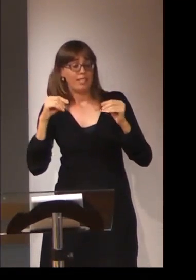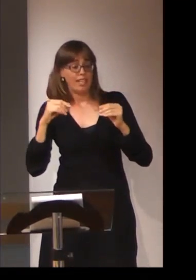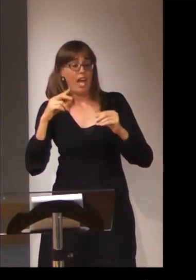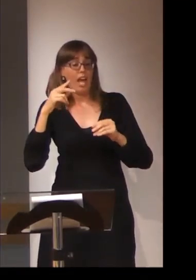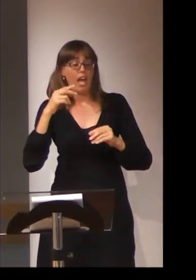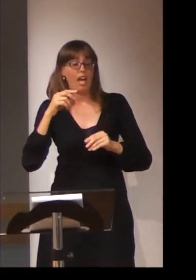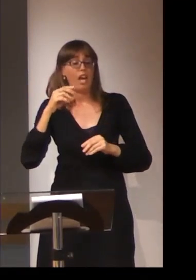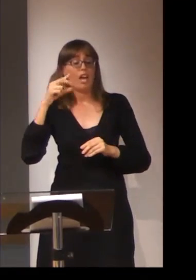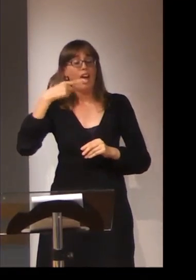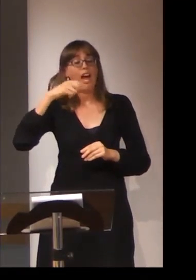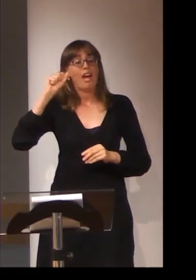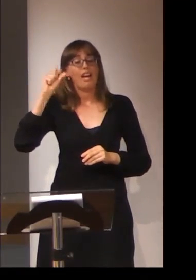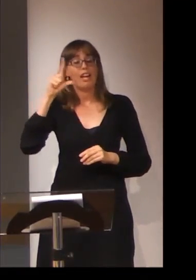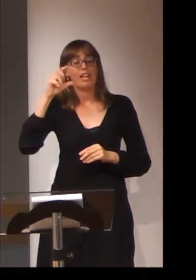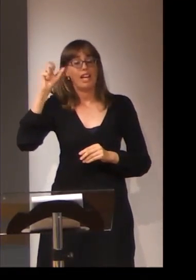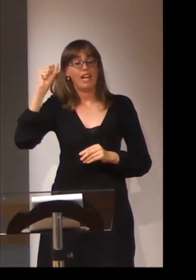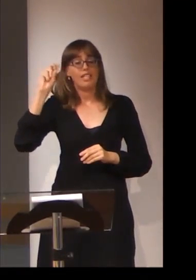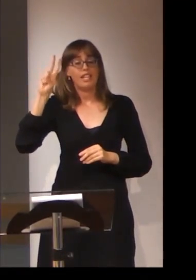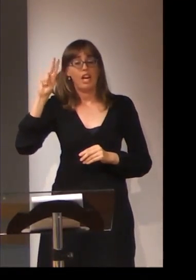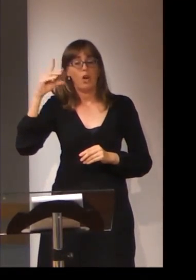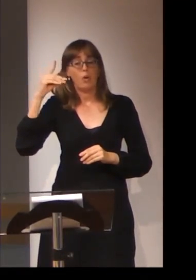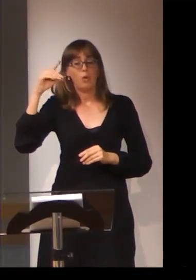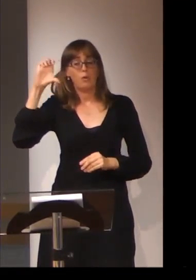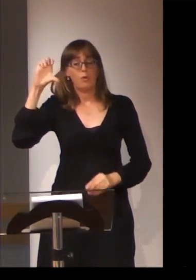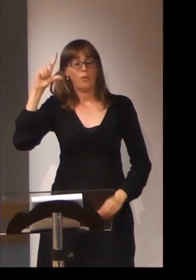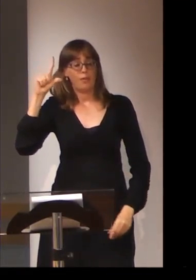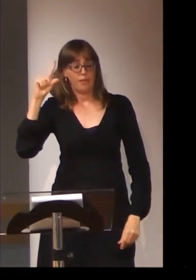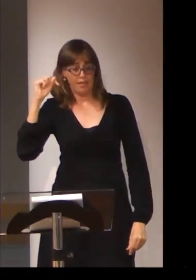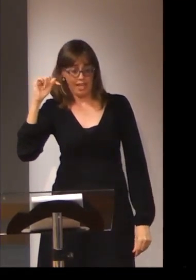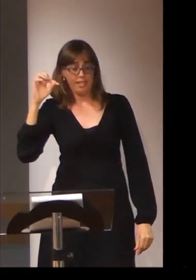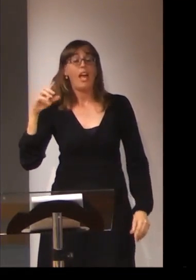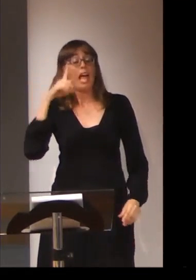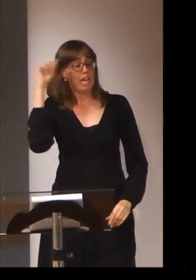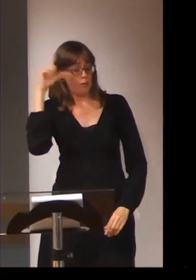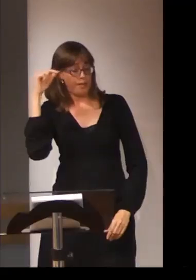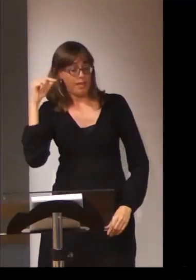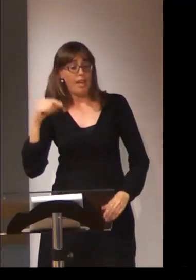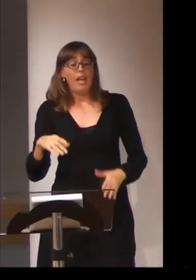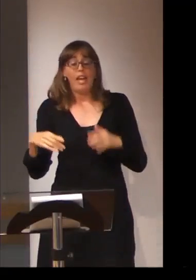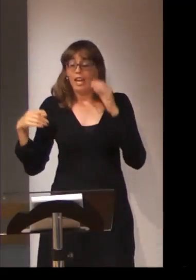Ellos basaron su conferencia en las universidades, en este caso en la Universidad de Gallaudet.